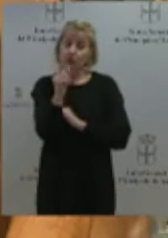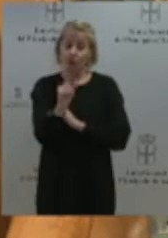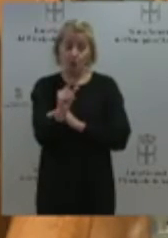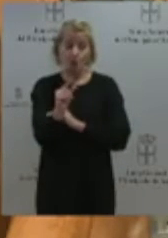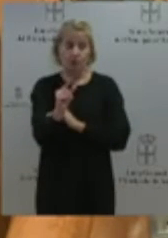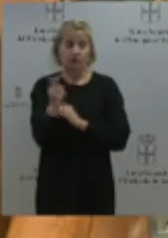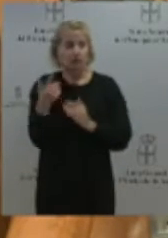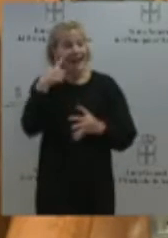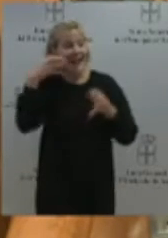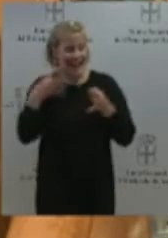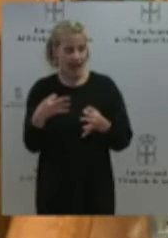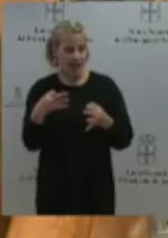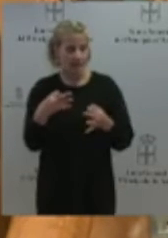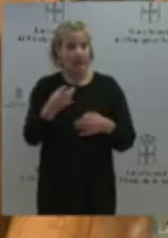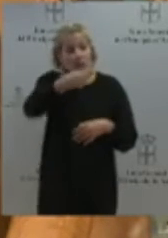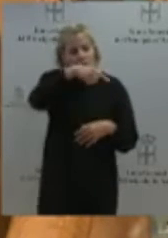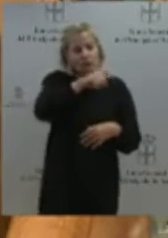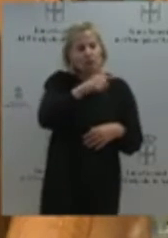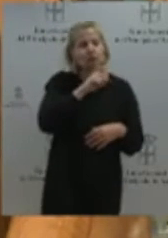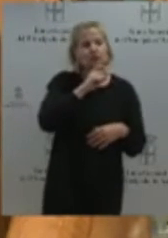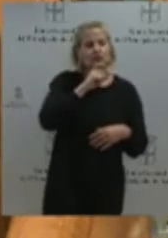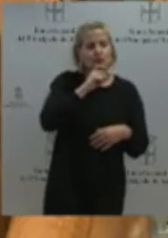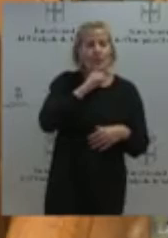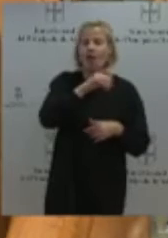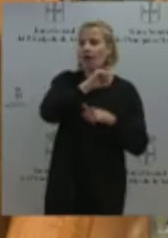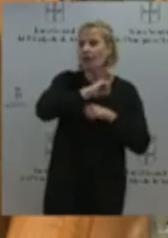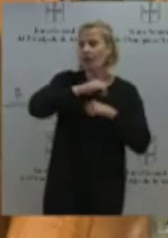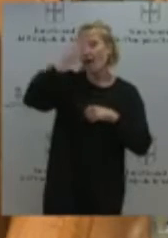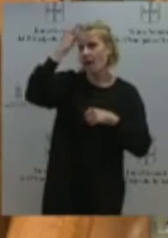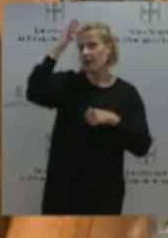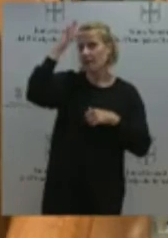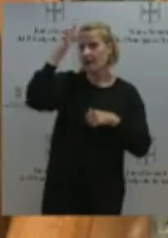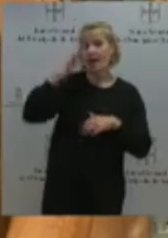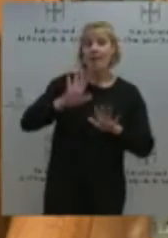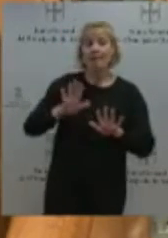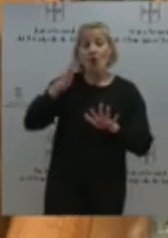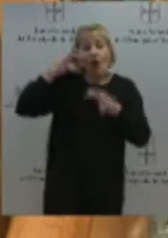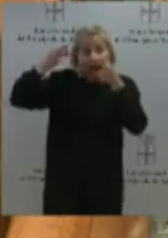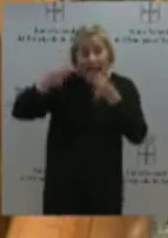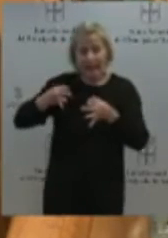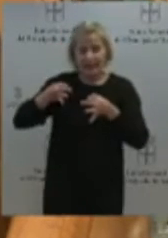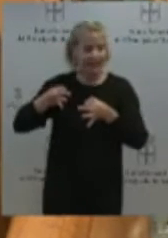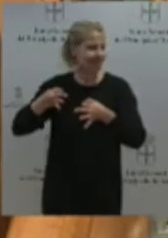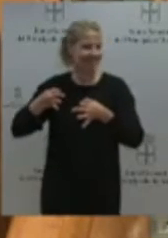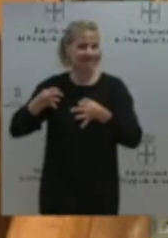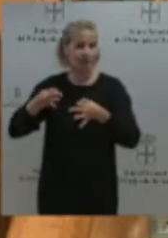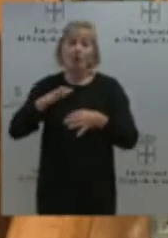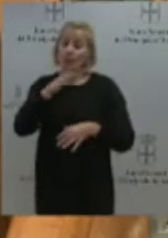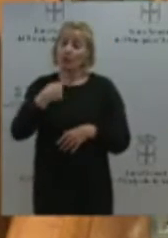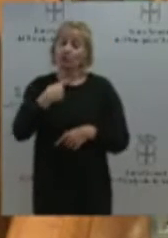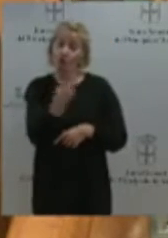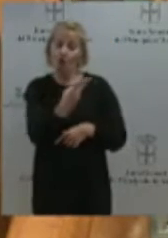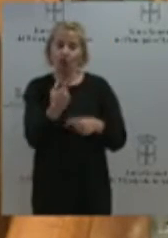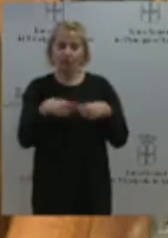realidad. Esa es la gran diferencia entre usted y yo. La gran diferencia. Mire, y se lo voy a explicar. Cuando habla de las ratios de Asturias,